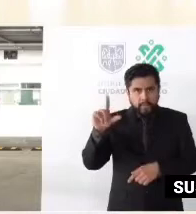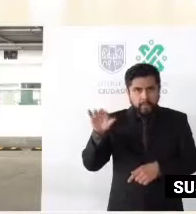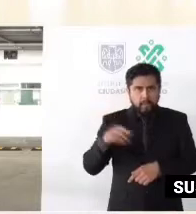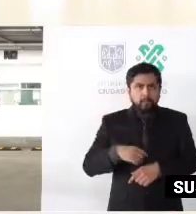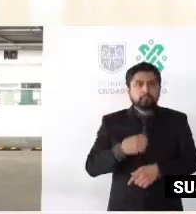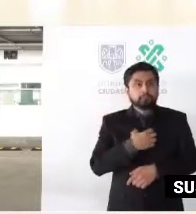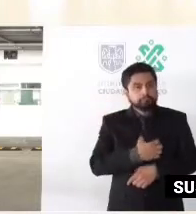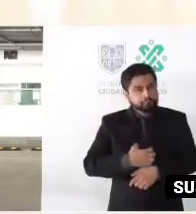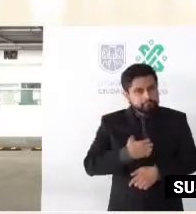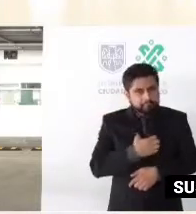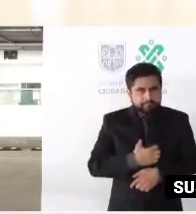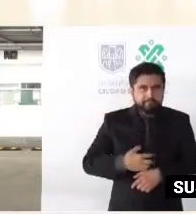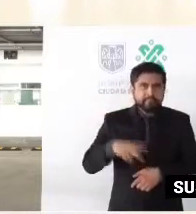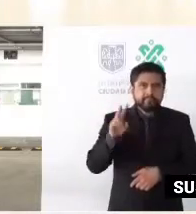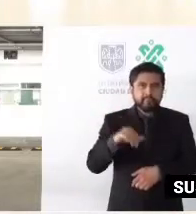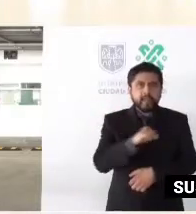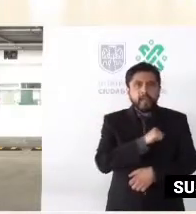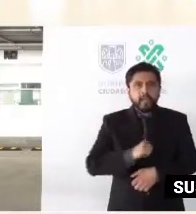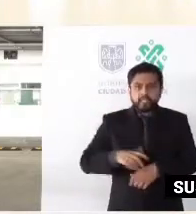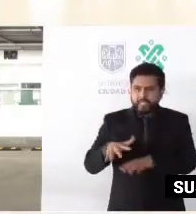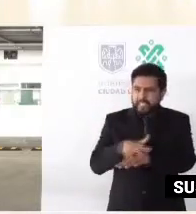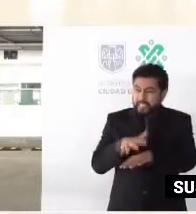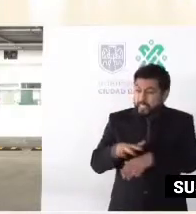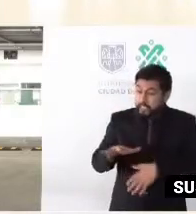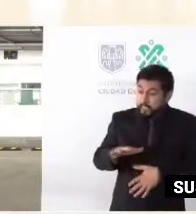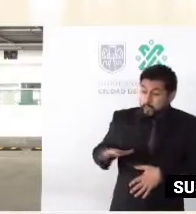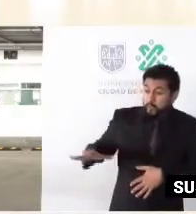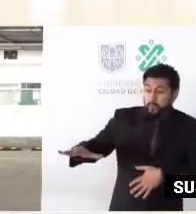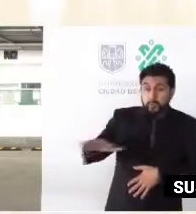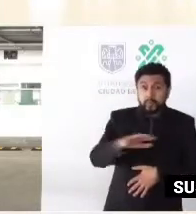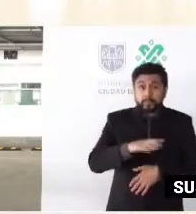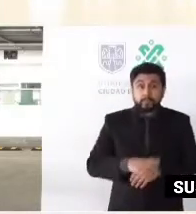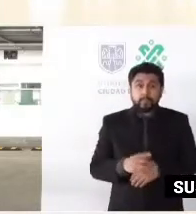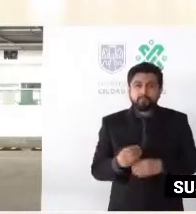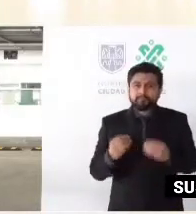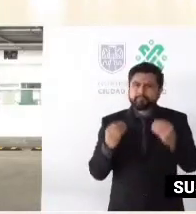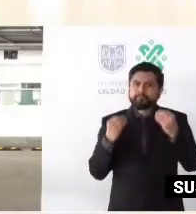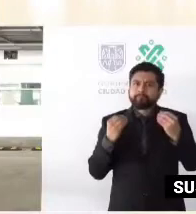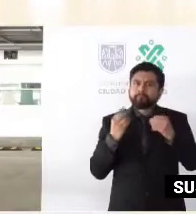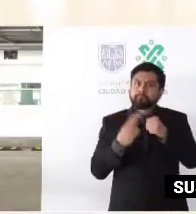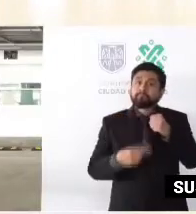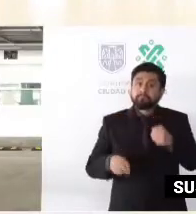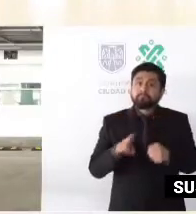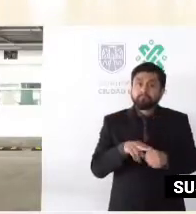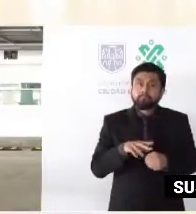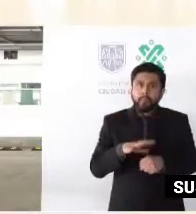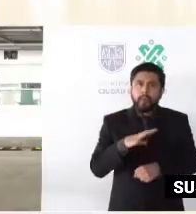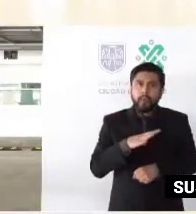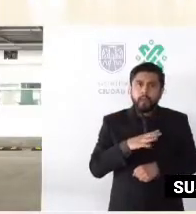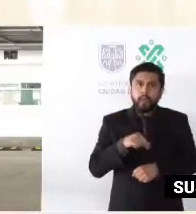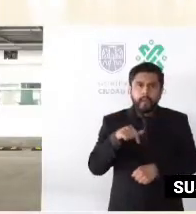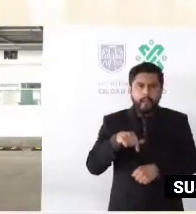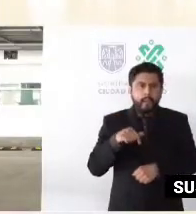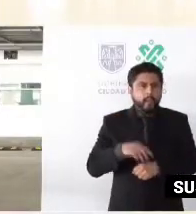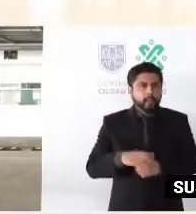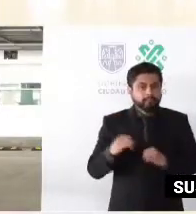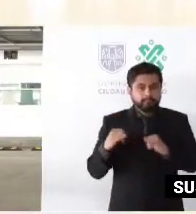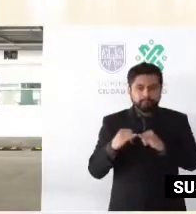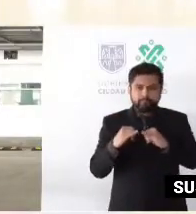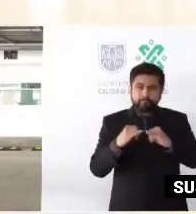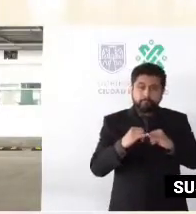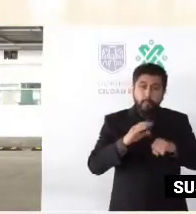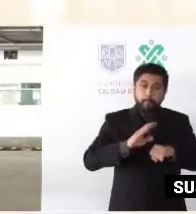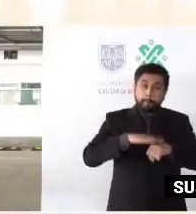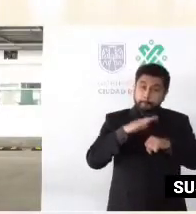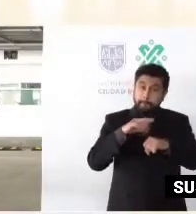contentos. Tlalpan es una zona con muchísimos hospitales, aquí están todos los institutos nacionales de